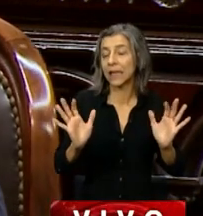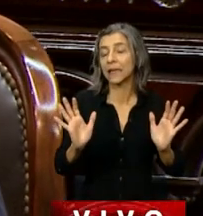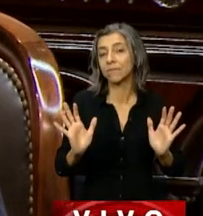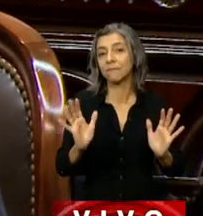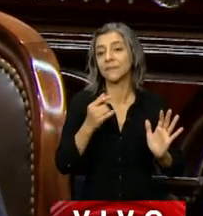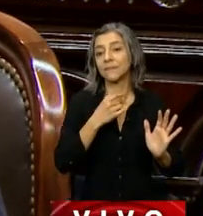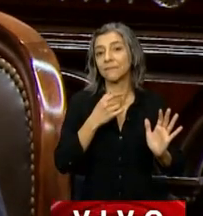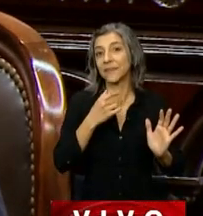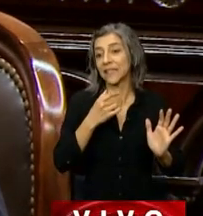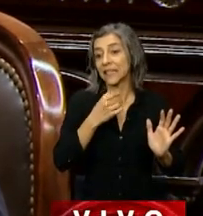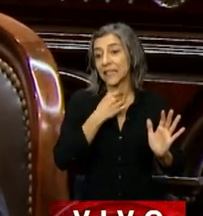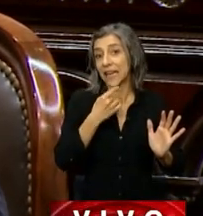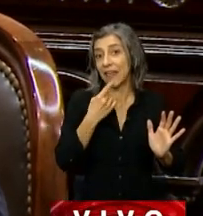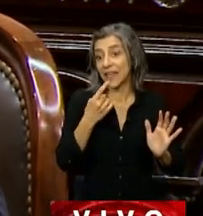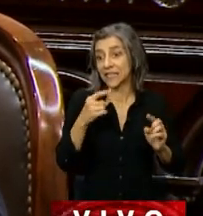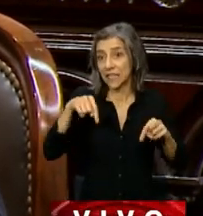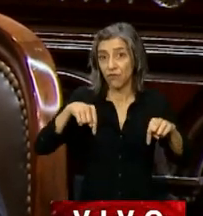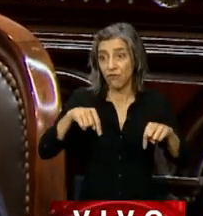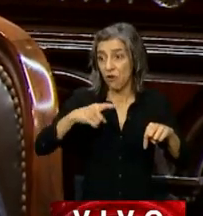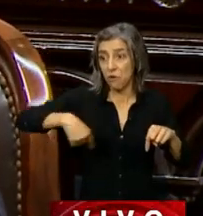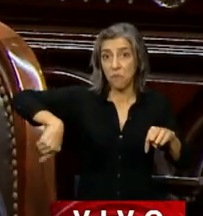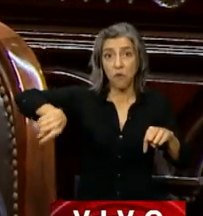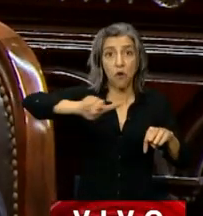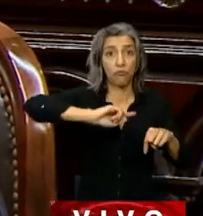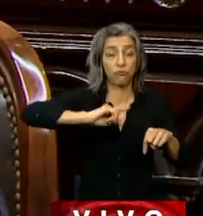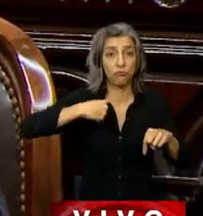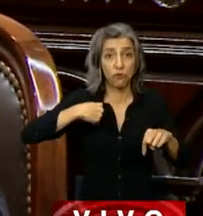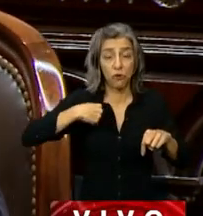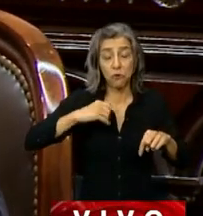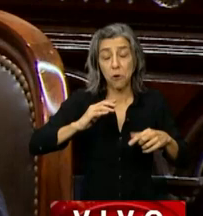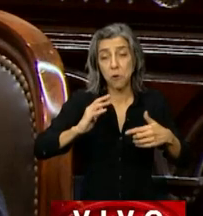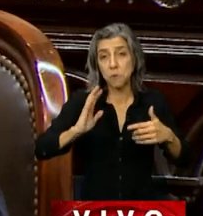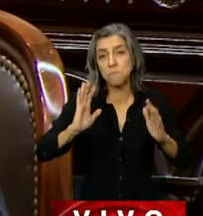nosotros que el giro a las comisiones sea